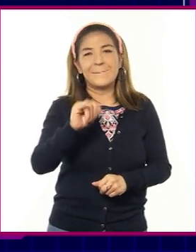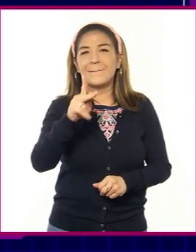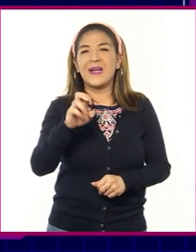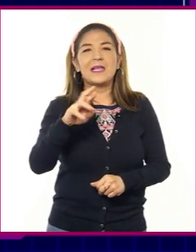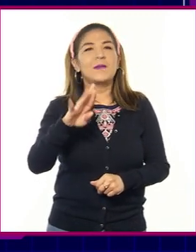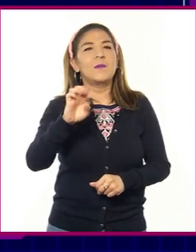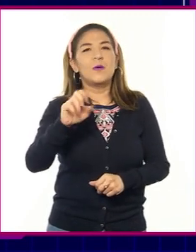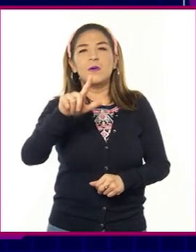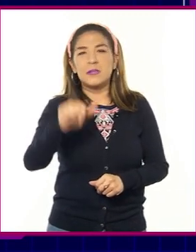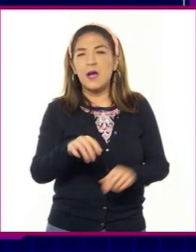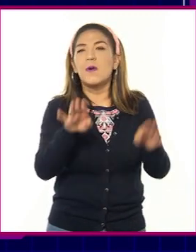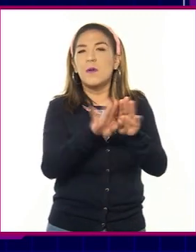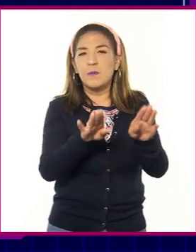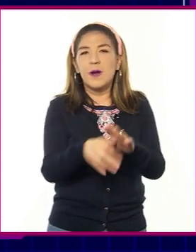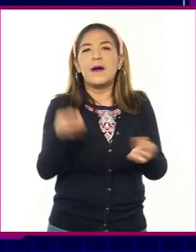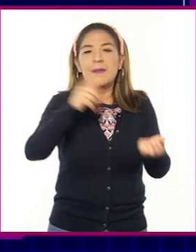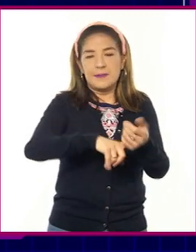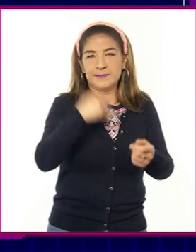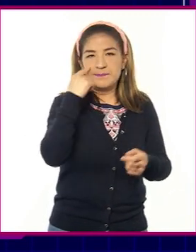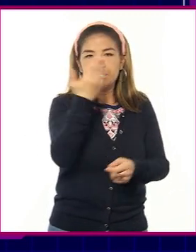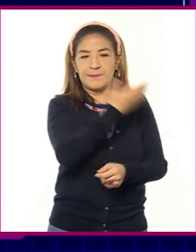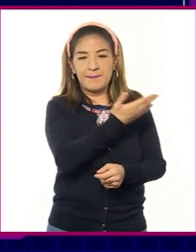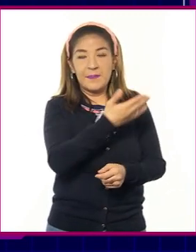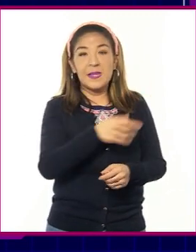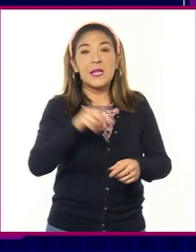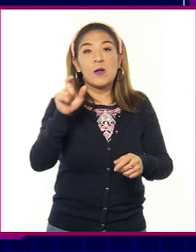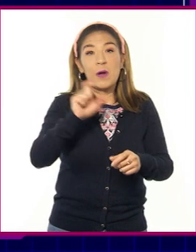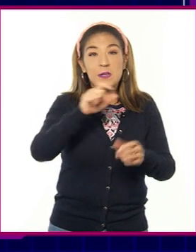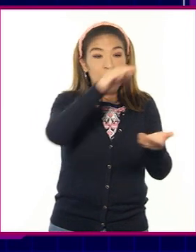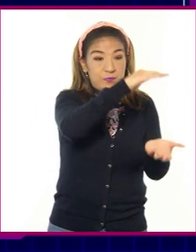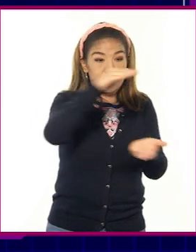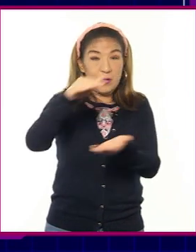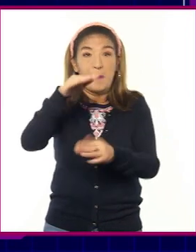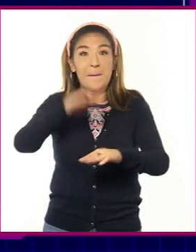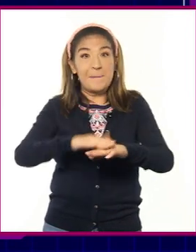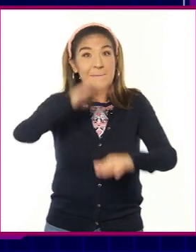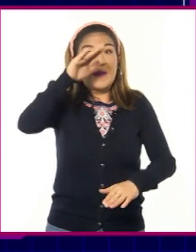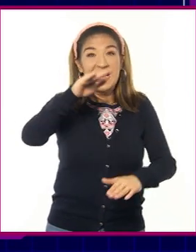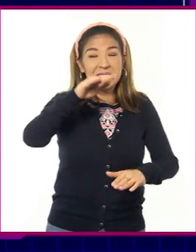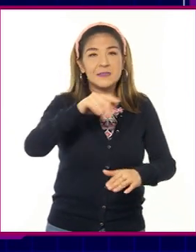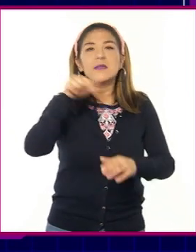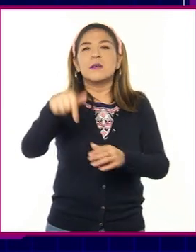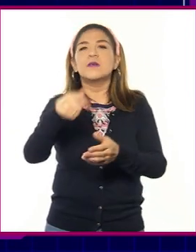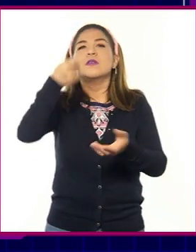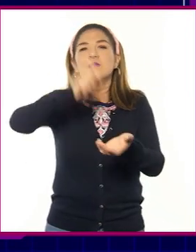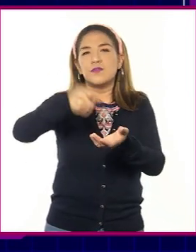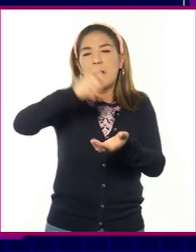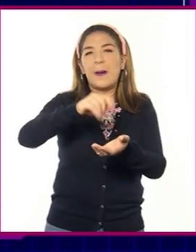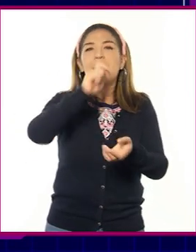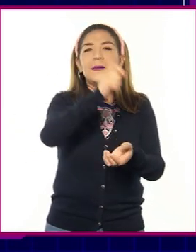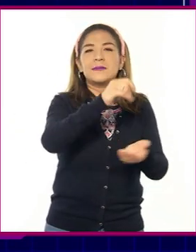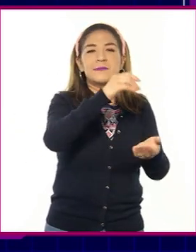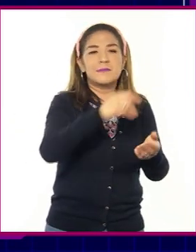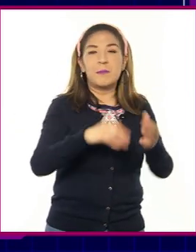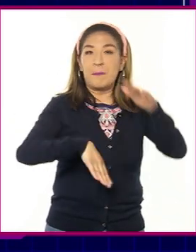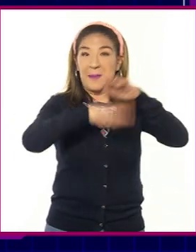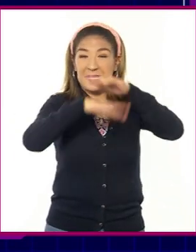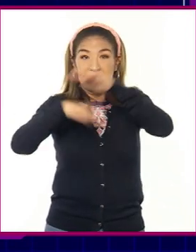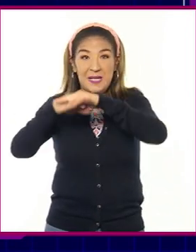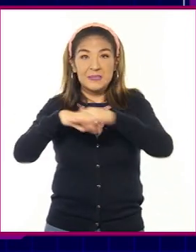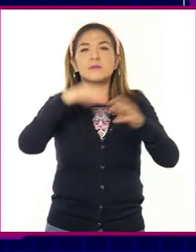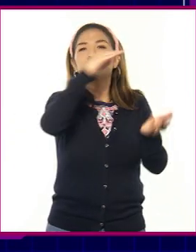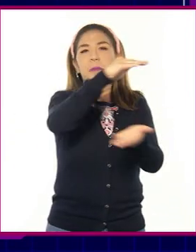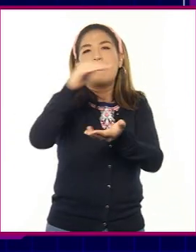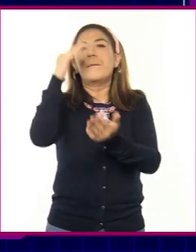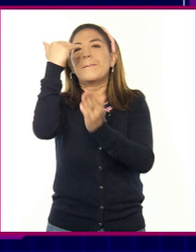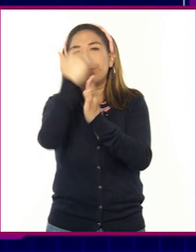manera. Mientras la capacidad del envase aumenta, la cantidad de envases disminuye. Esto equivale a decir que